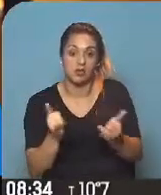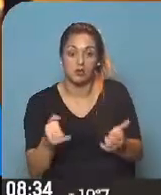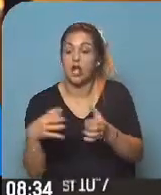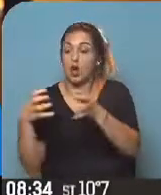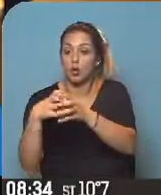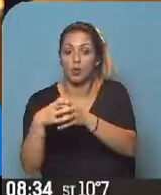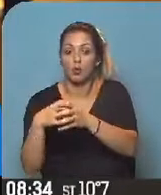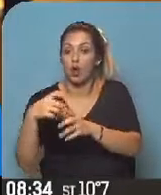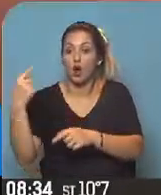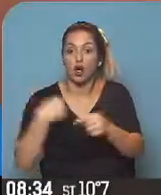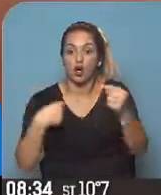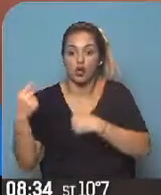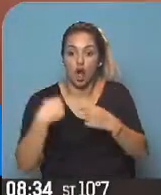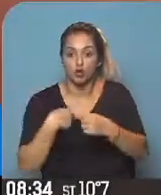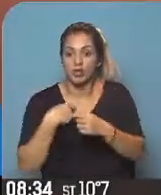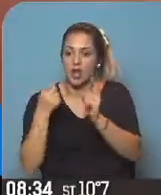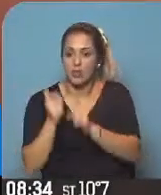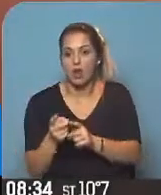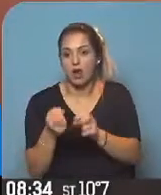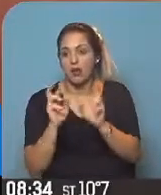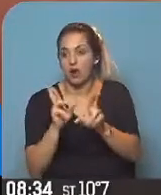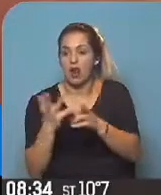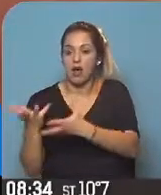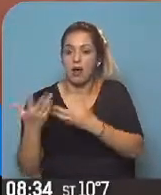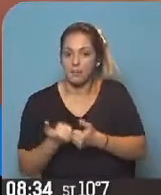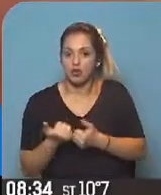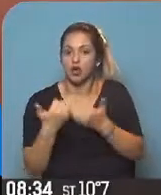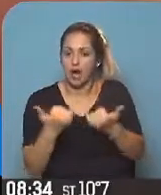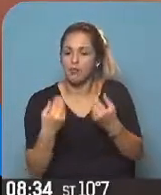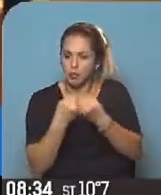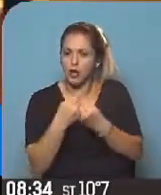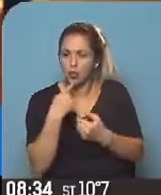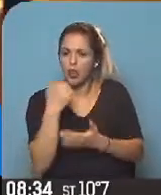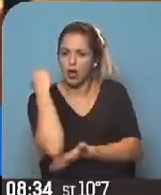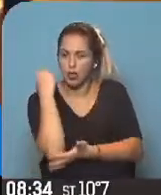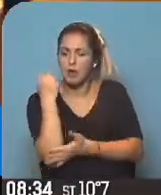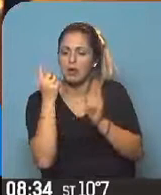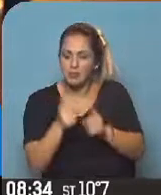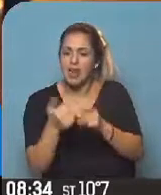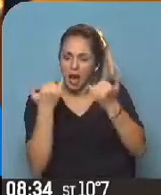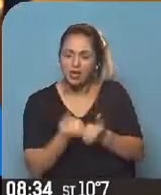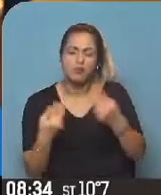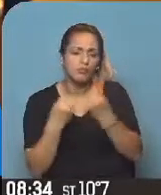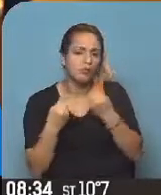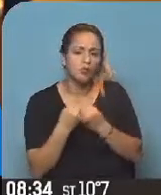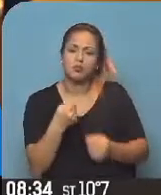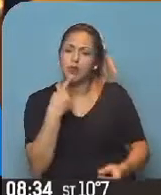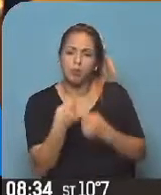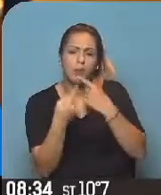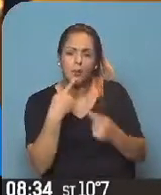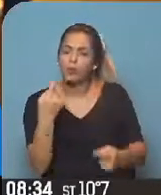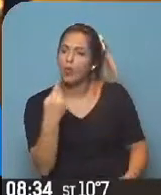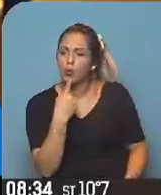acá hay incertidumbre en materia económica pero en una gran incertidumbre en materia política hay que tener en cuenta